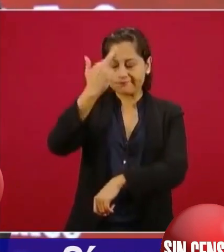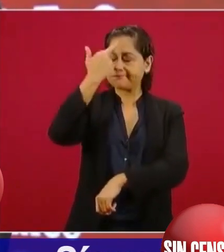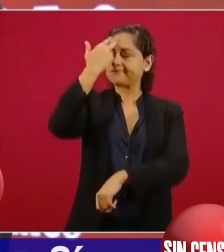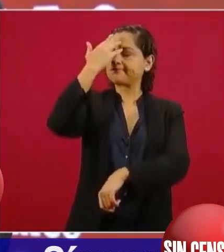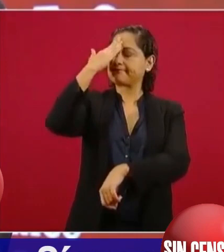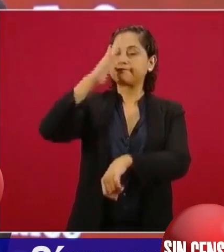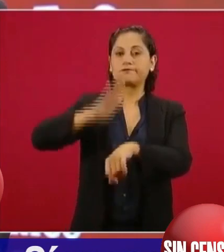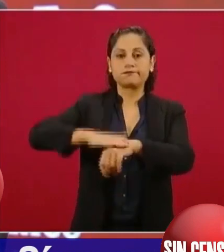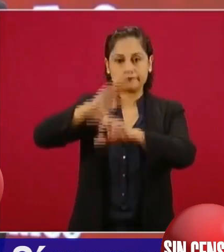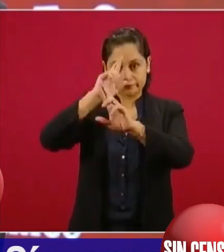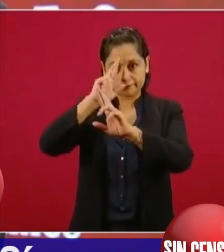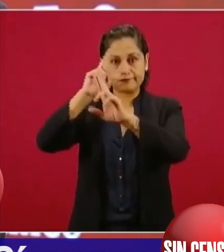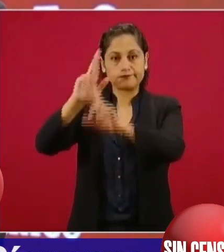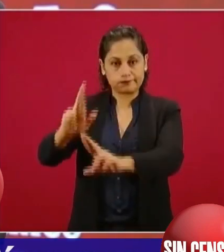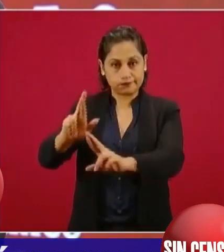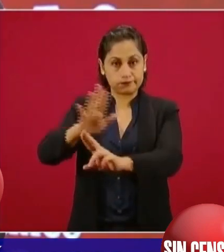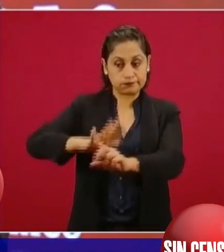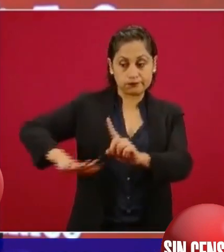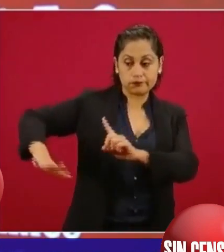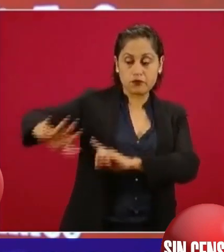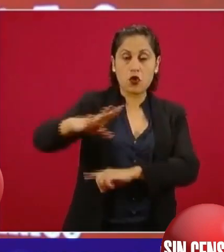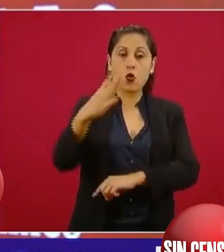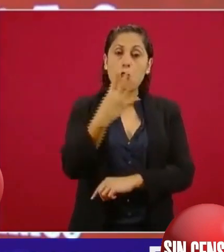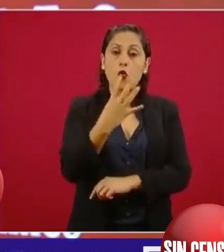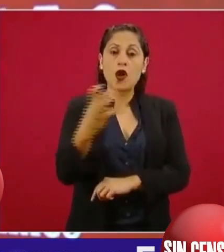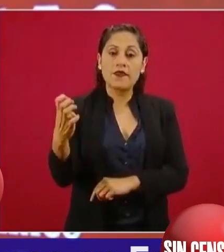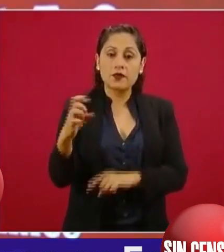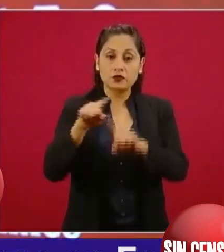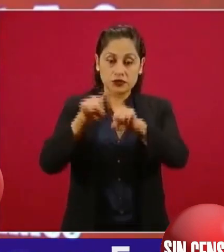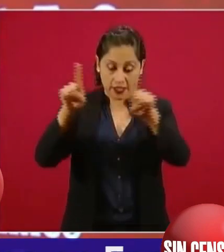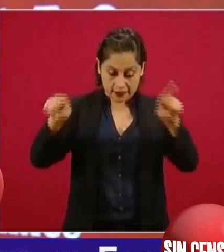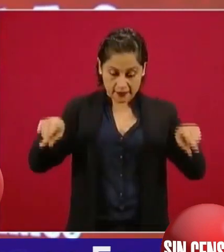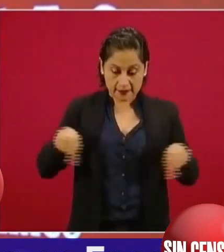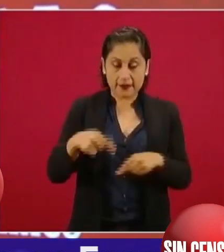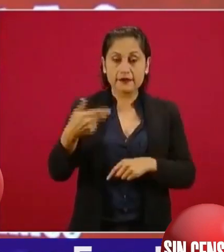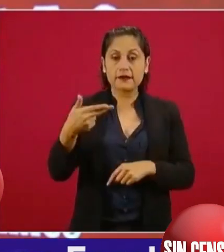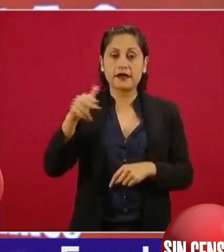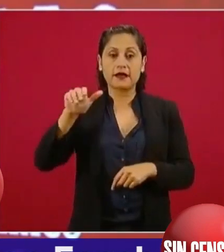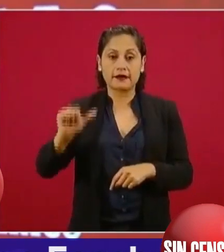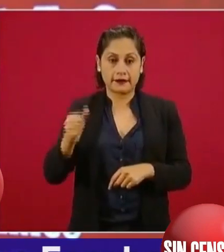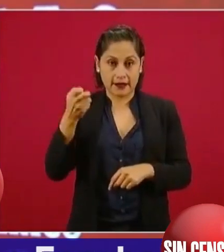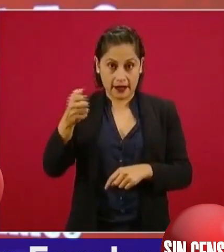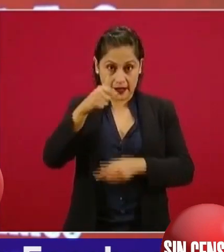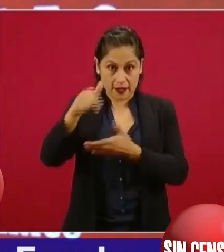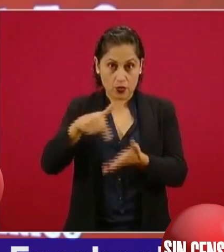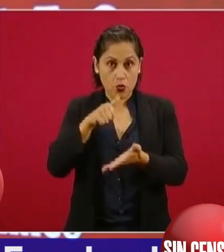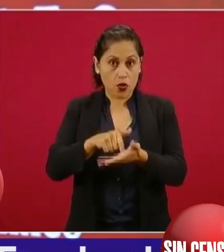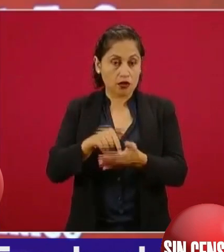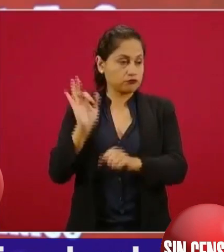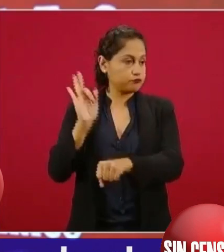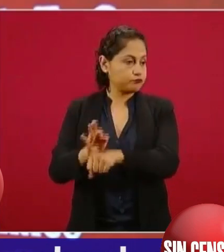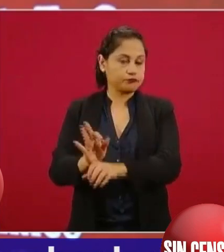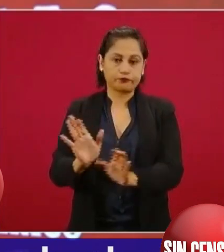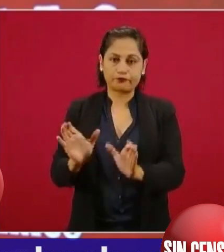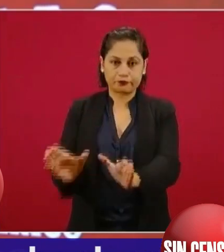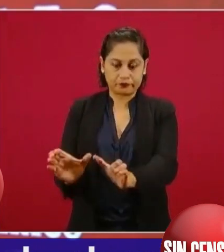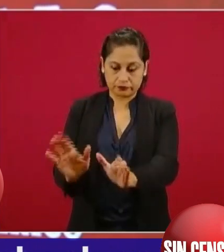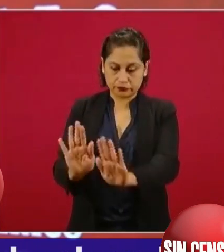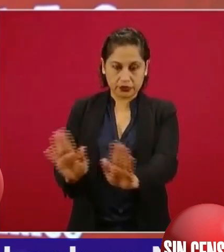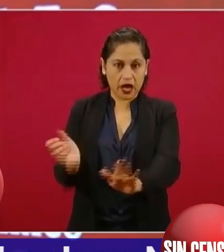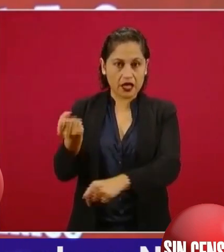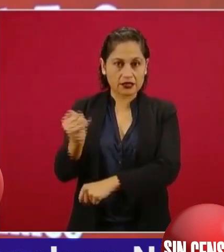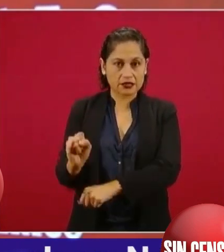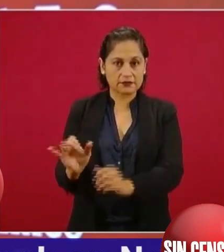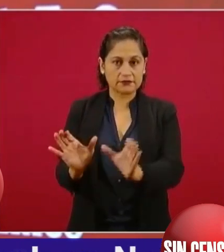400 hectáreas del terreno quedan sin ser tocadas,